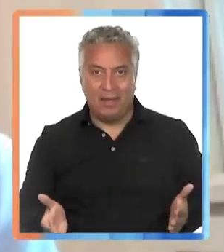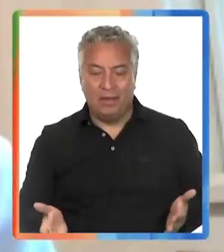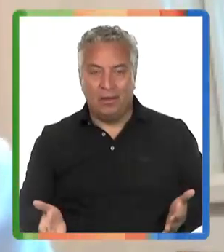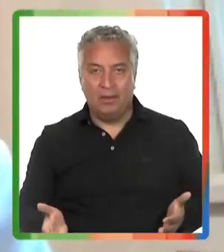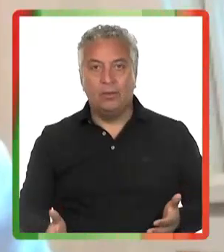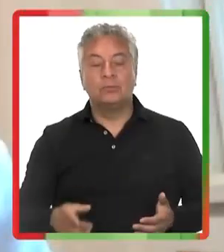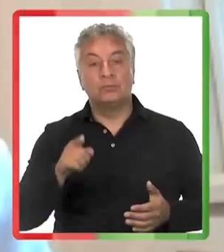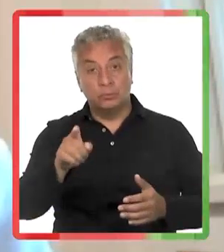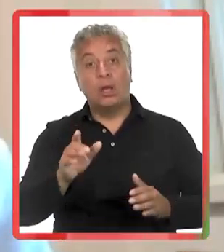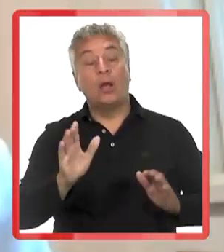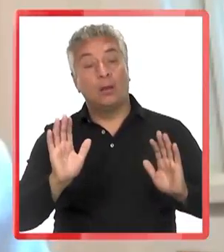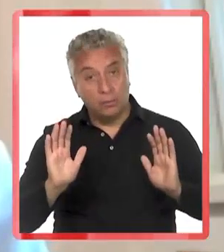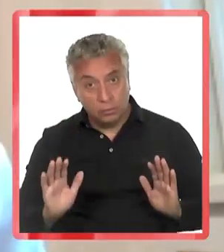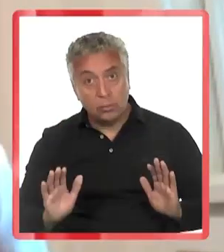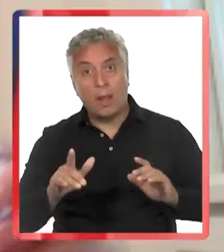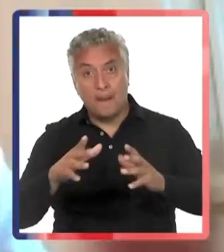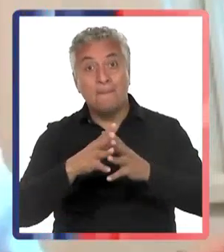ya